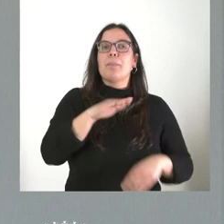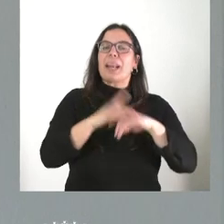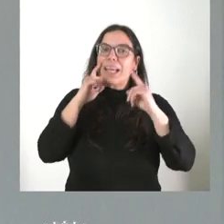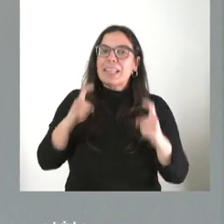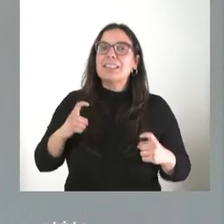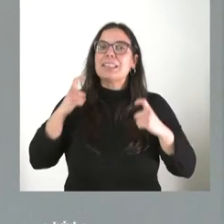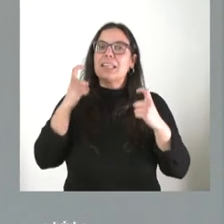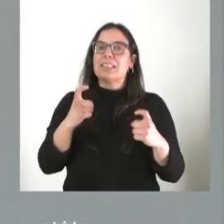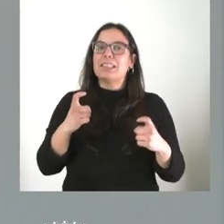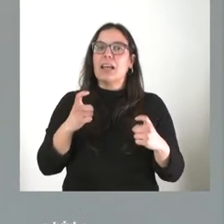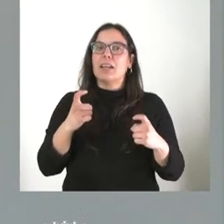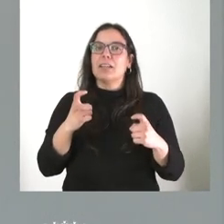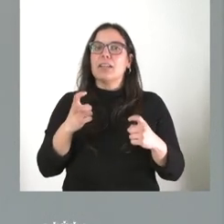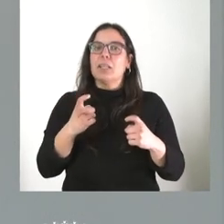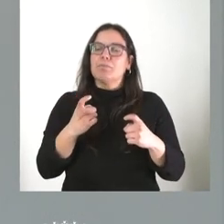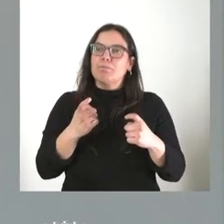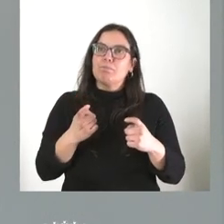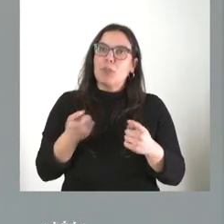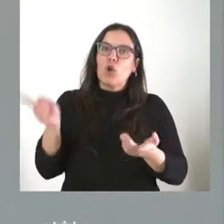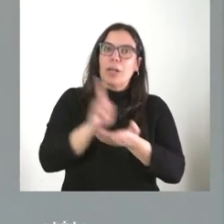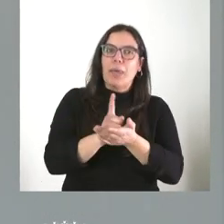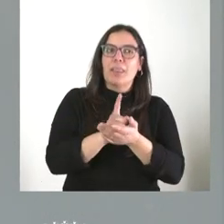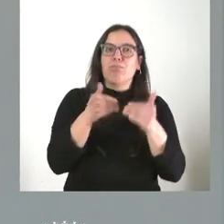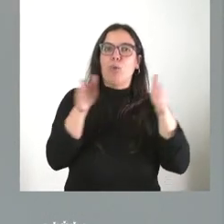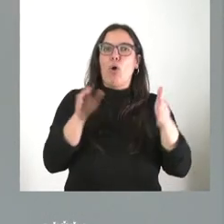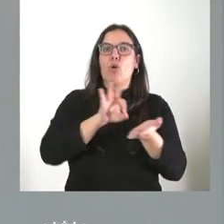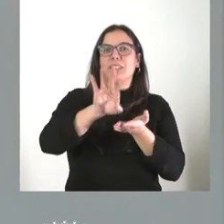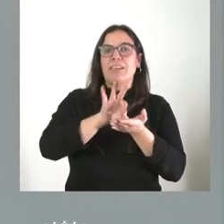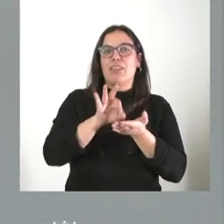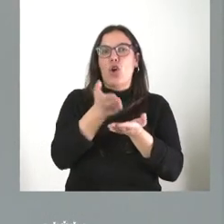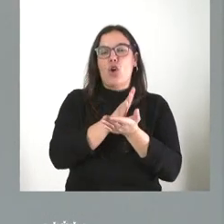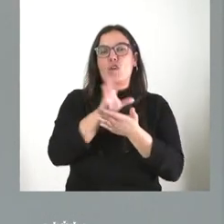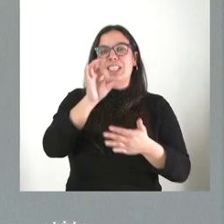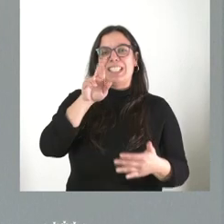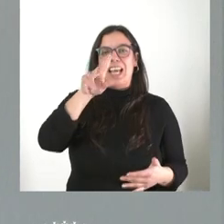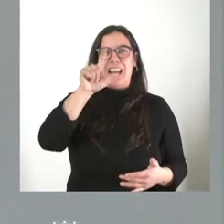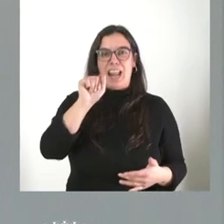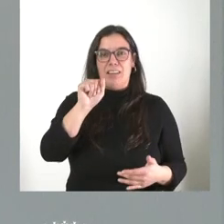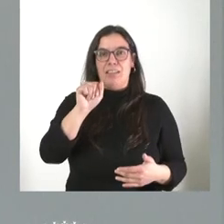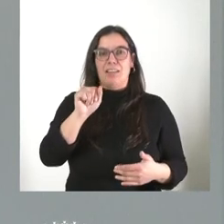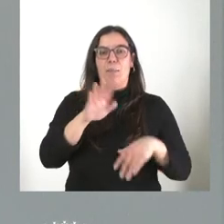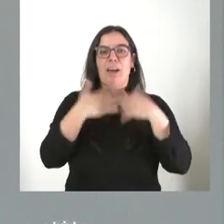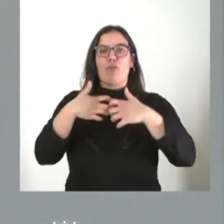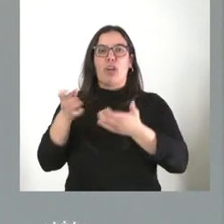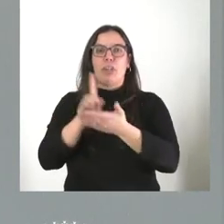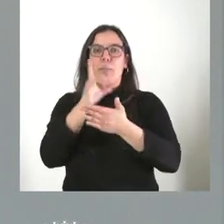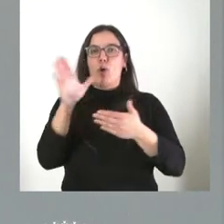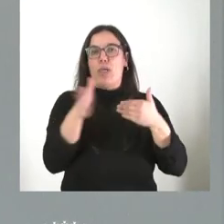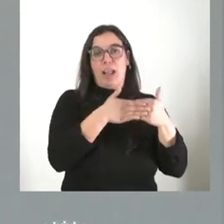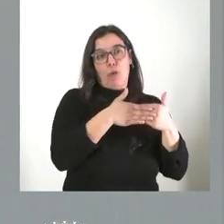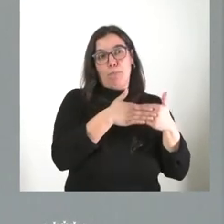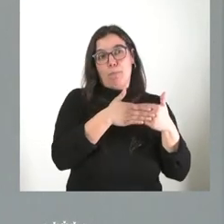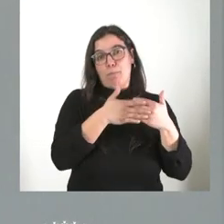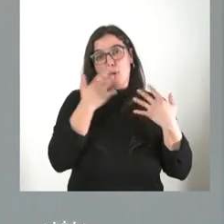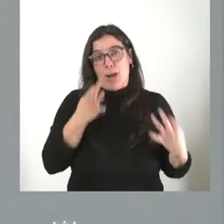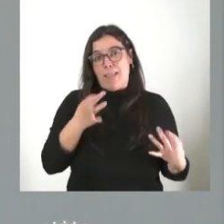reponer el serla y que volviera a funcionar una vez que estaba cerrado y yo creo que hay